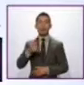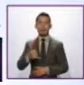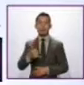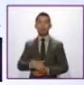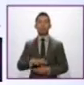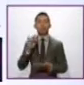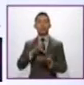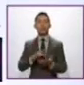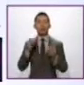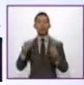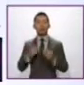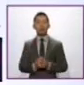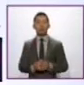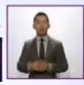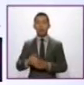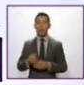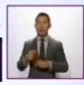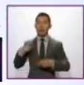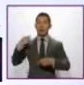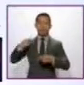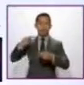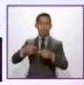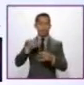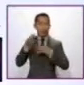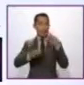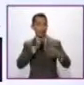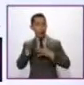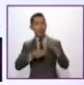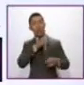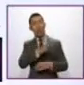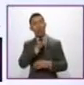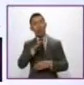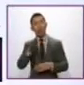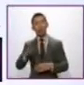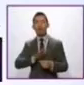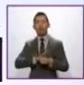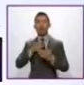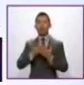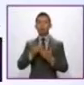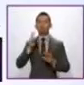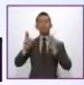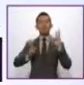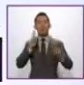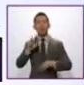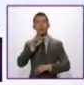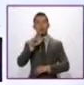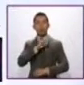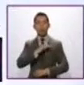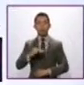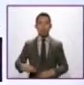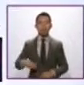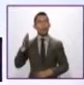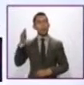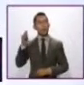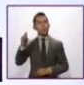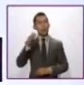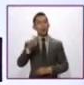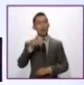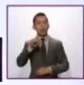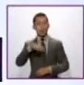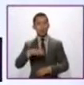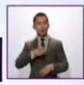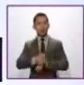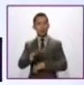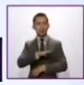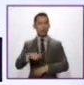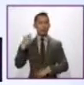gracias. A lo largo de estos días de campaña, nos hemos dado a la tarea de visitar los 18 municipios de este estado. Nos hemos